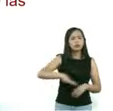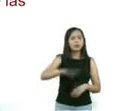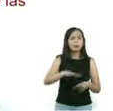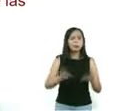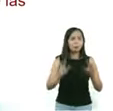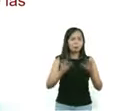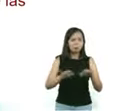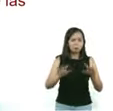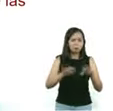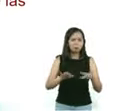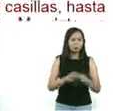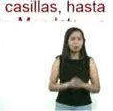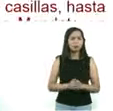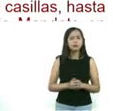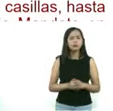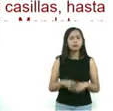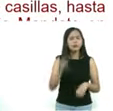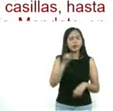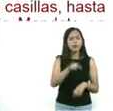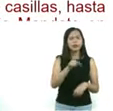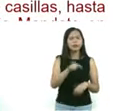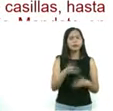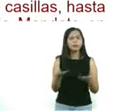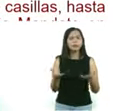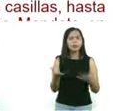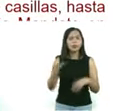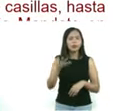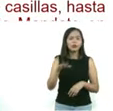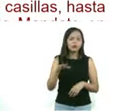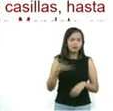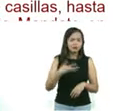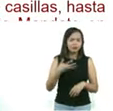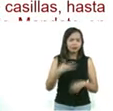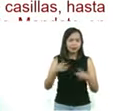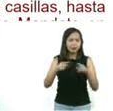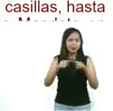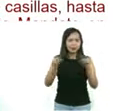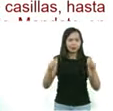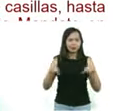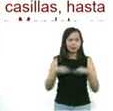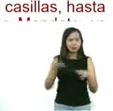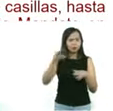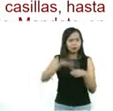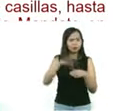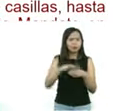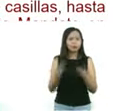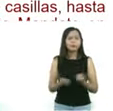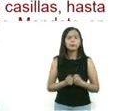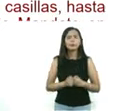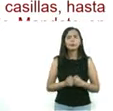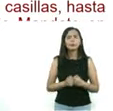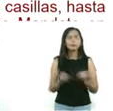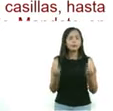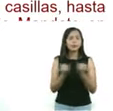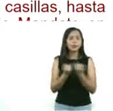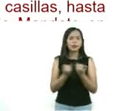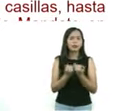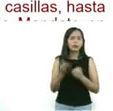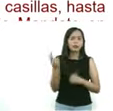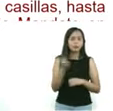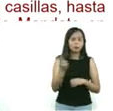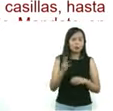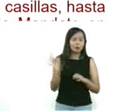se concentren las casillas y la vigilancia para trasladar la paquetería